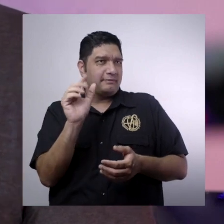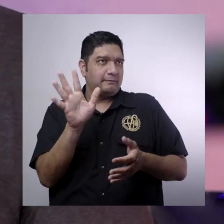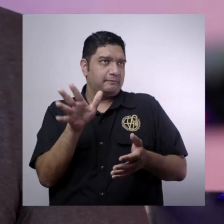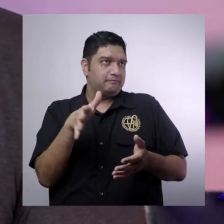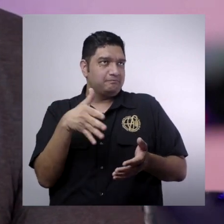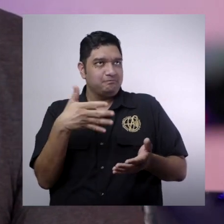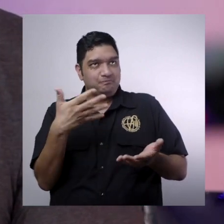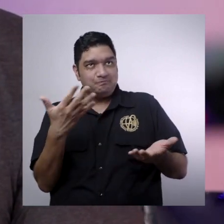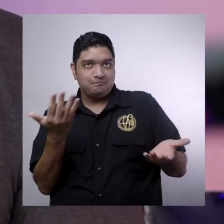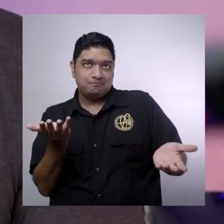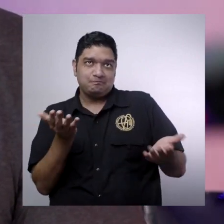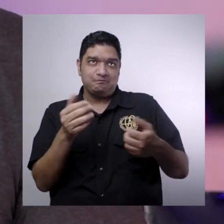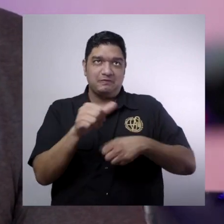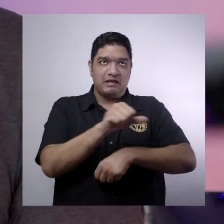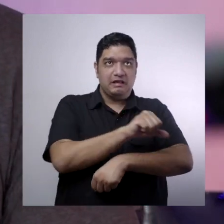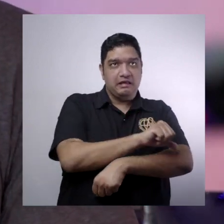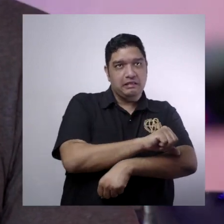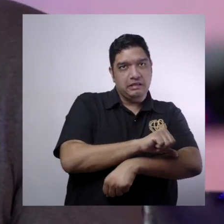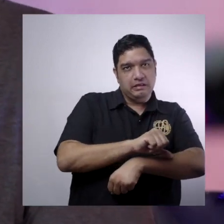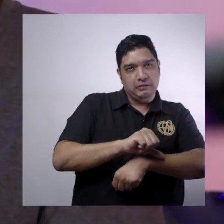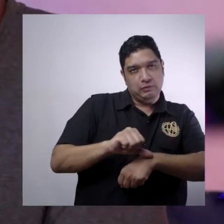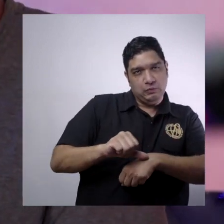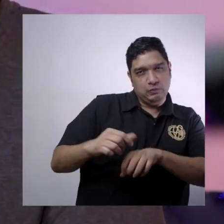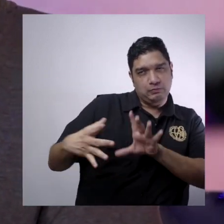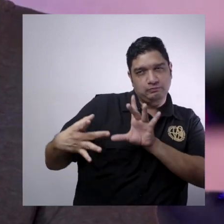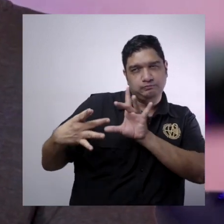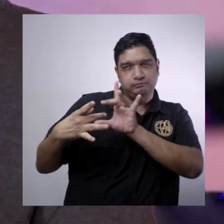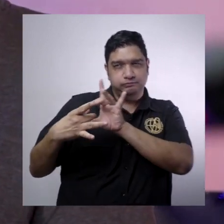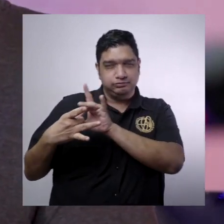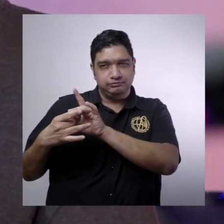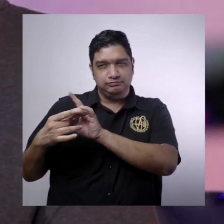arquitectura y la relación con el arte.